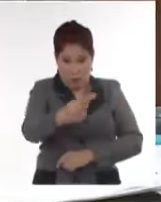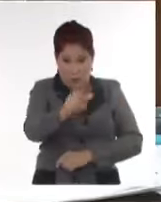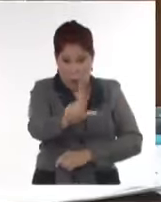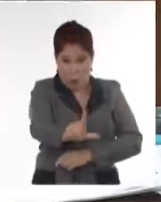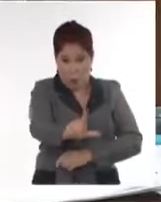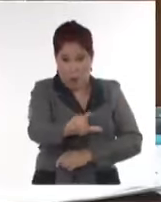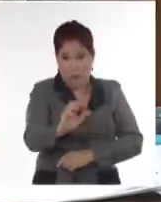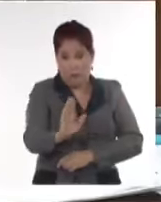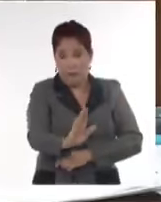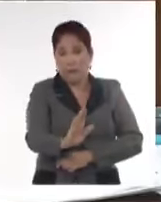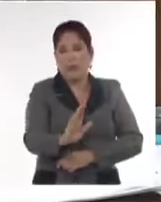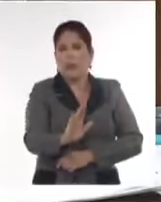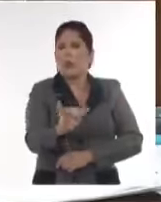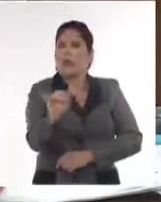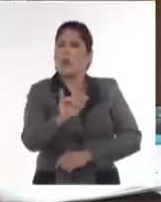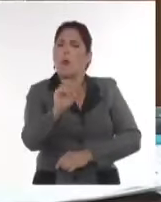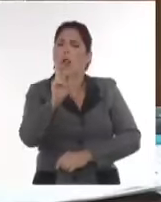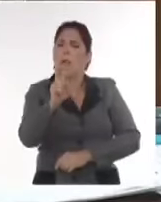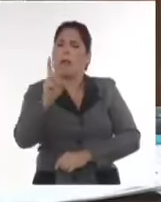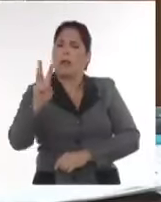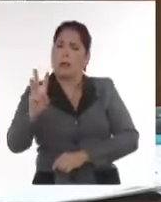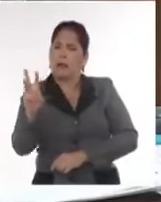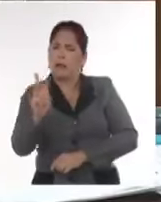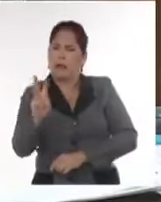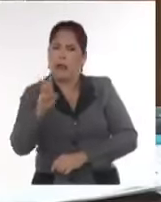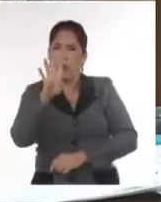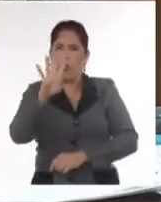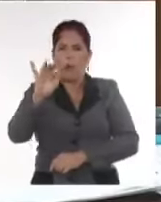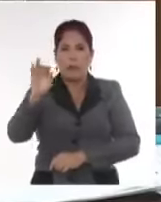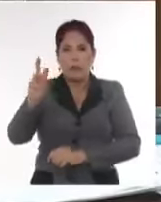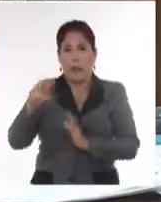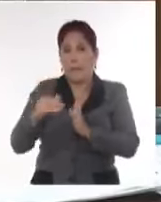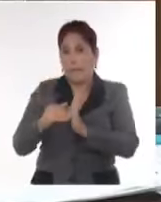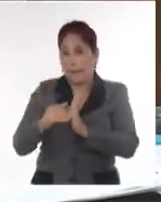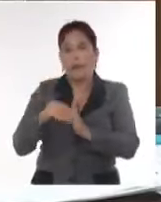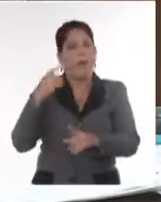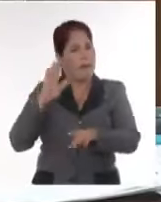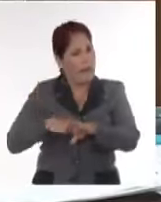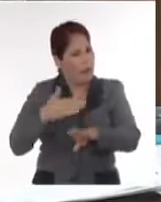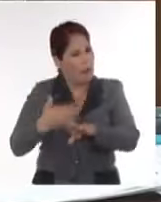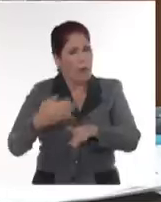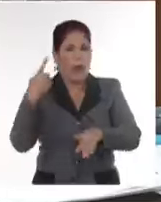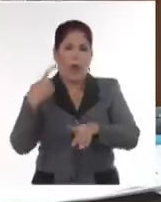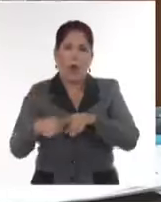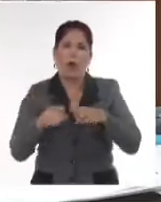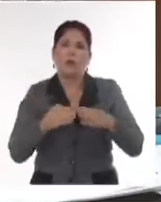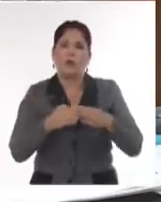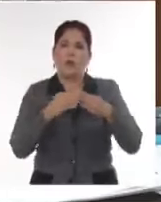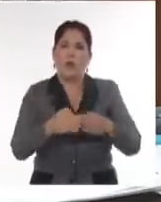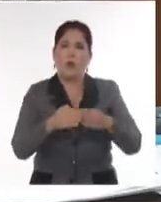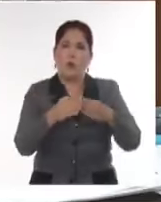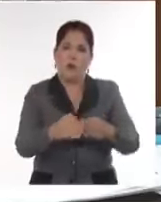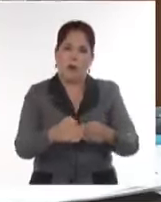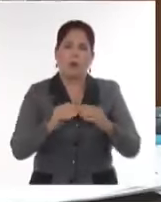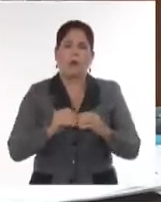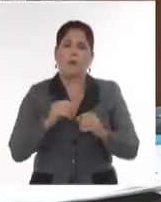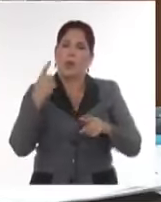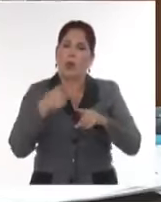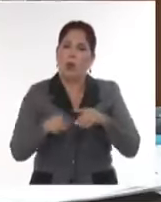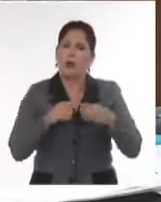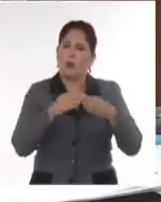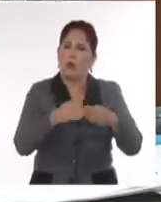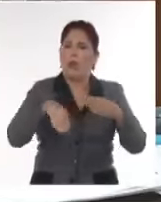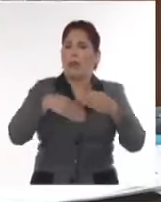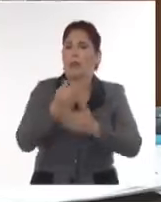día 23 con unas 43.000 toneladas a partir de esa negociación. Después llega otro barco, te lo voy a decir con más exactitud, después llega otro barco el